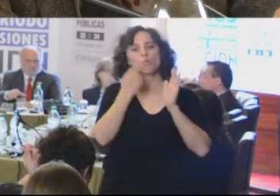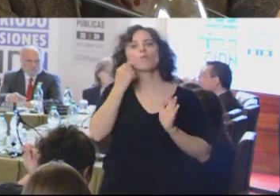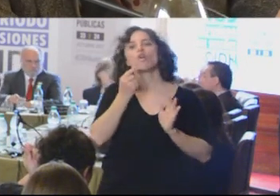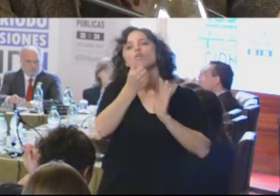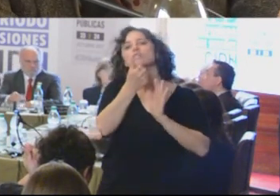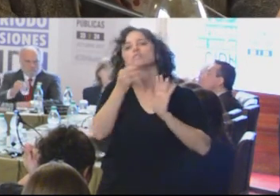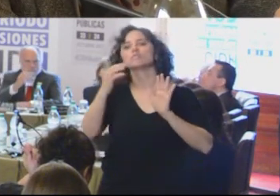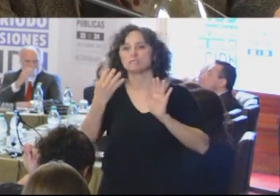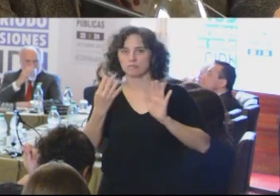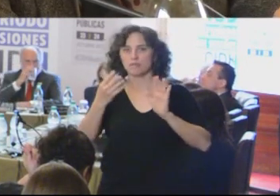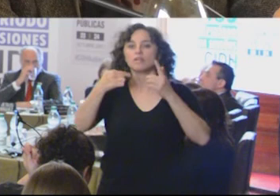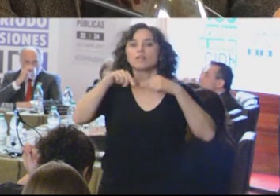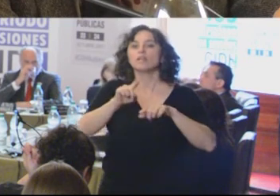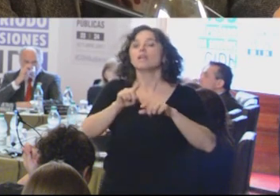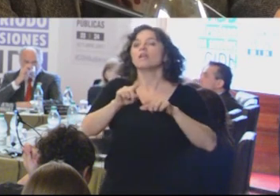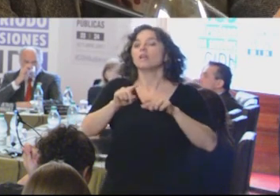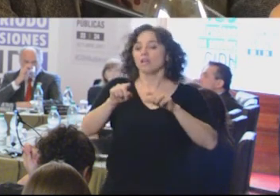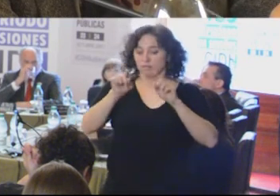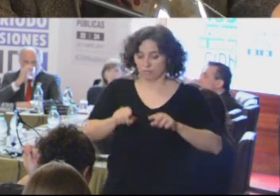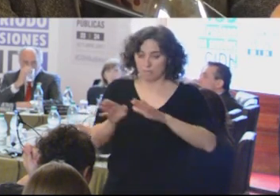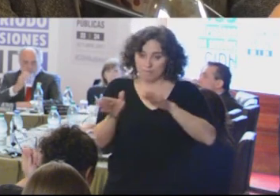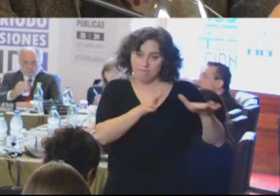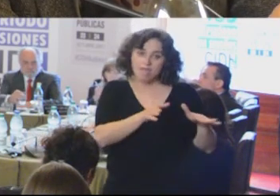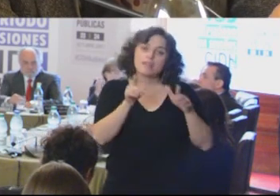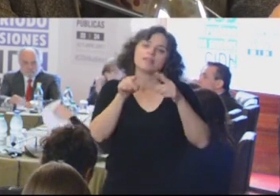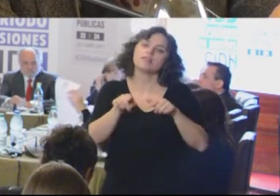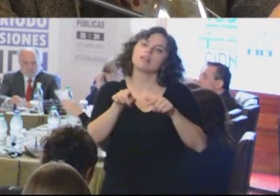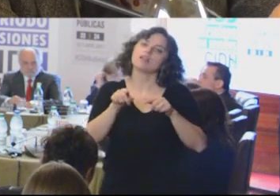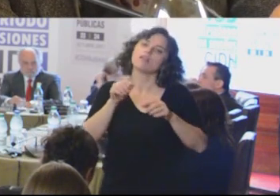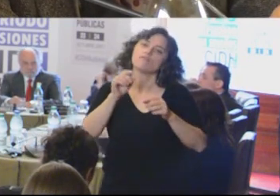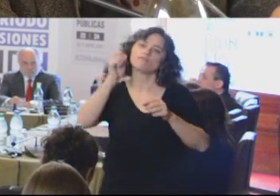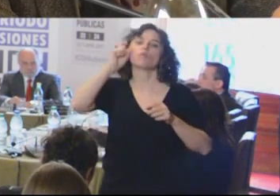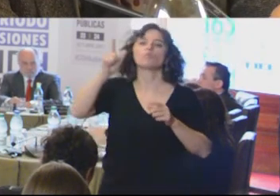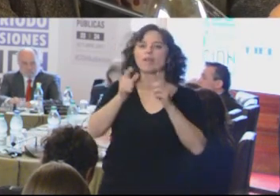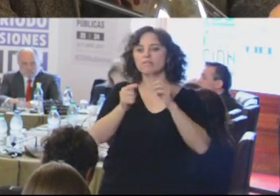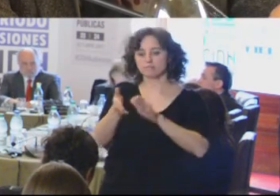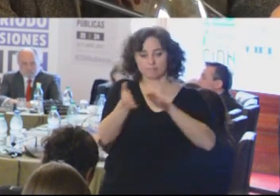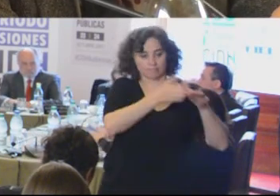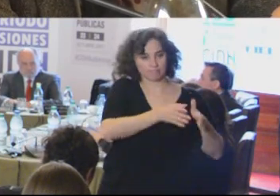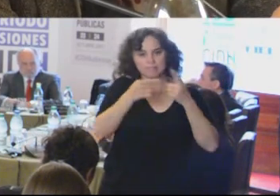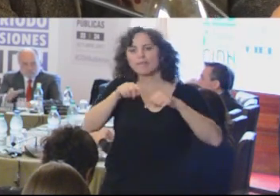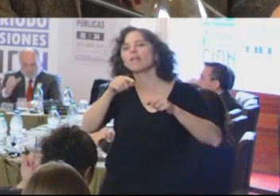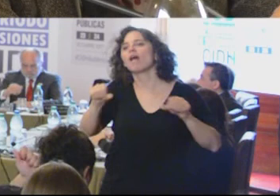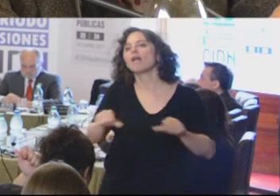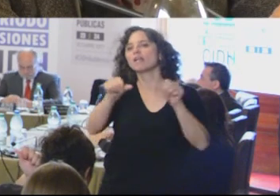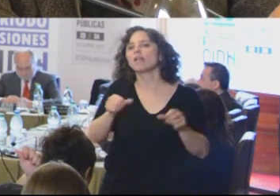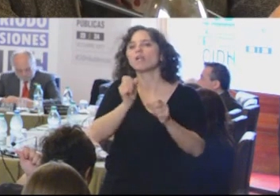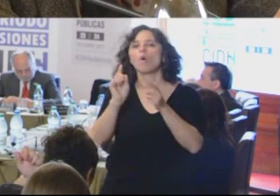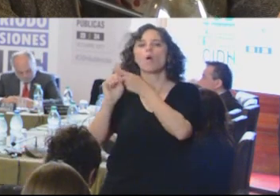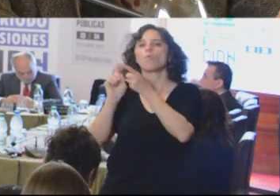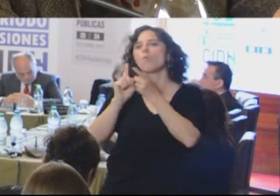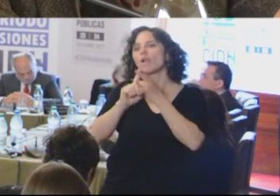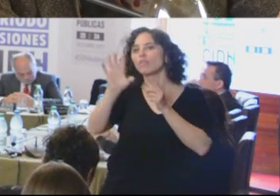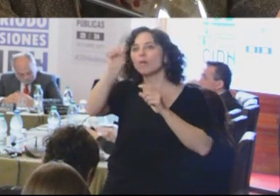experiencias internacionales en materia de expedición de facultades extraordinarias para la implementación de los acuerdos de paz